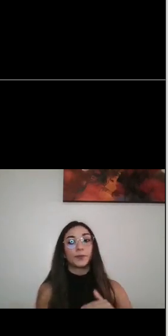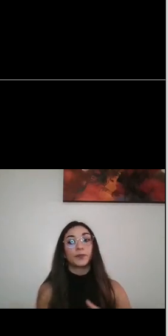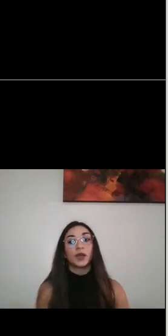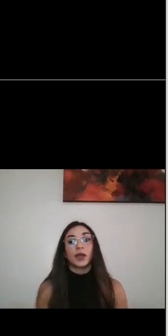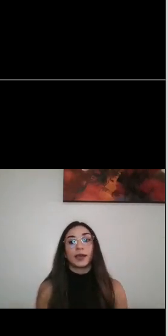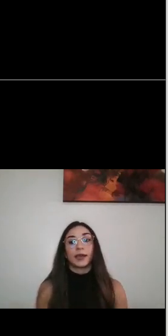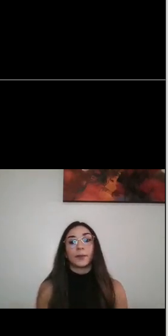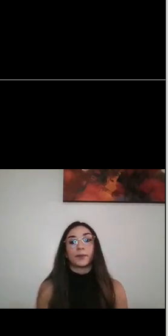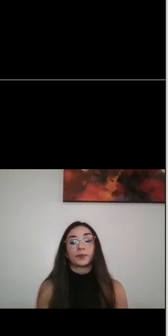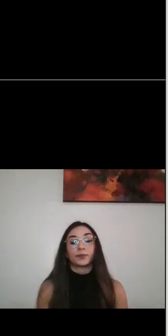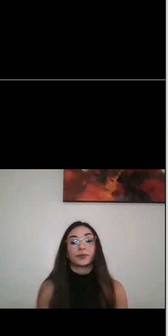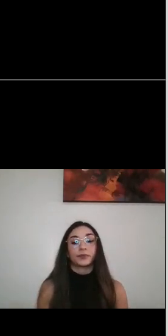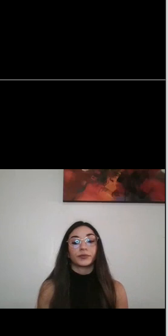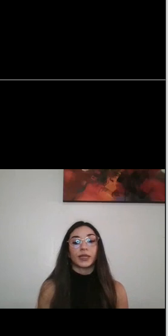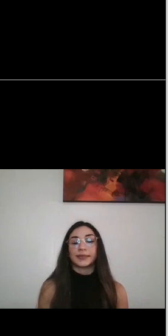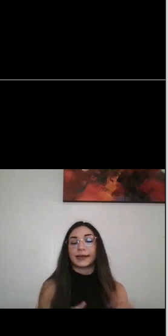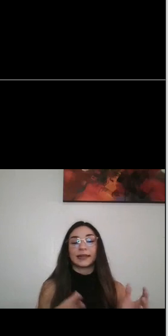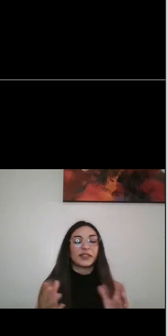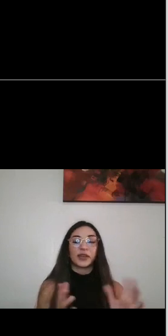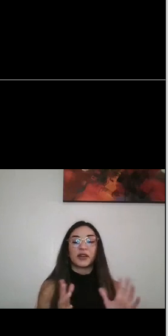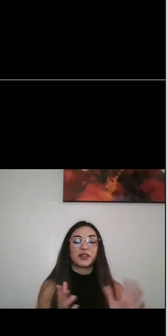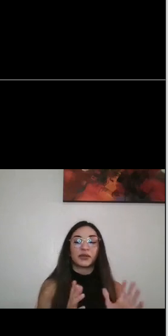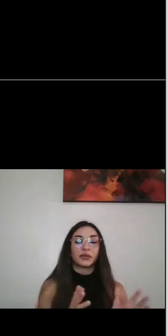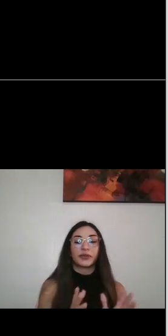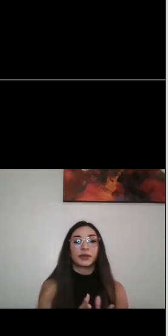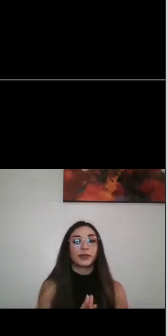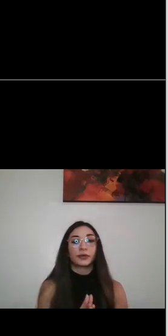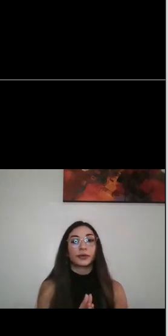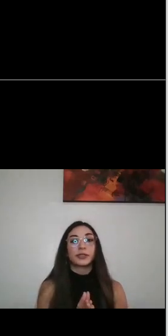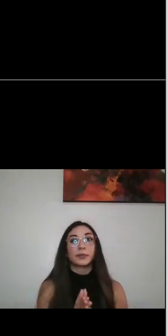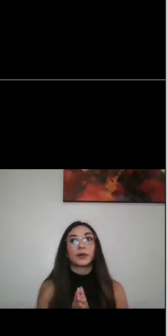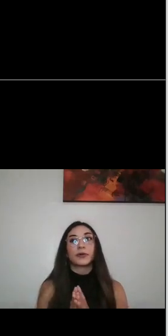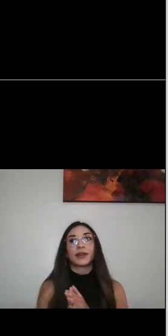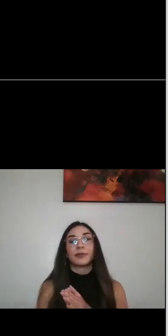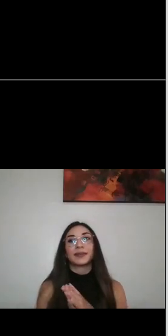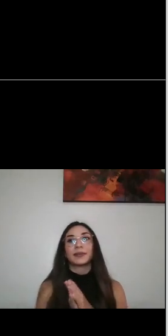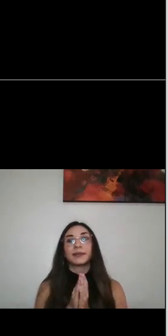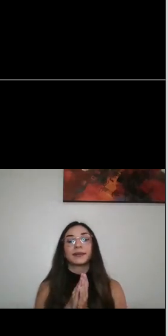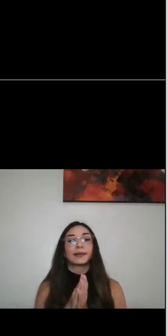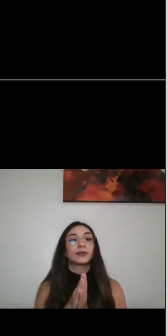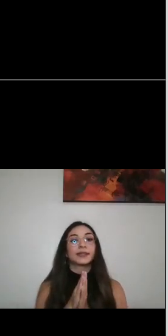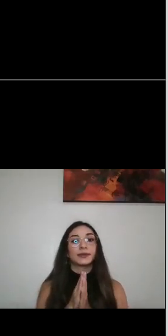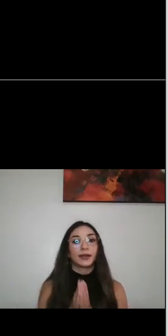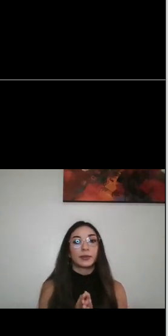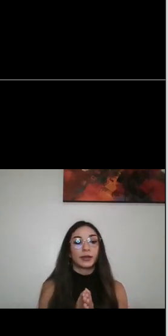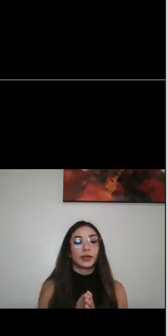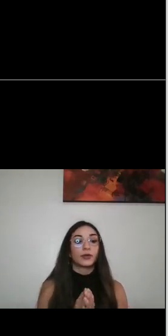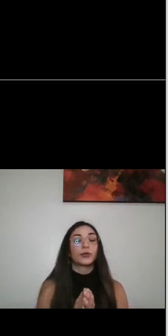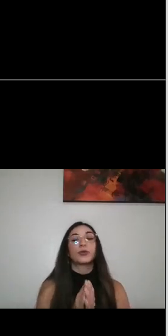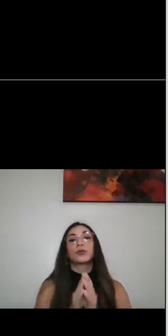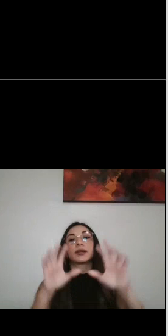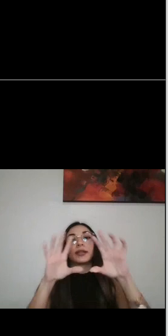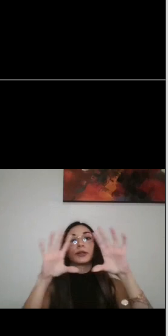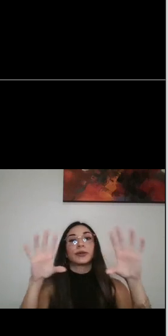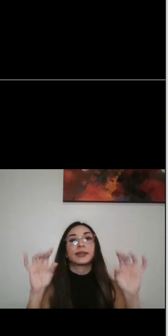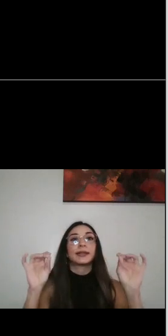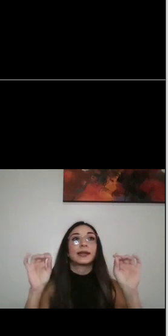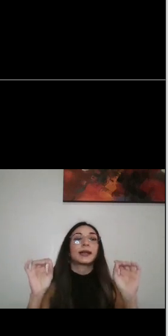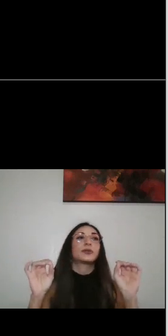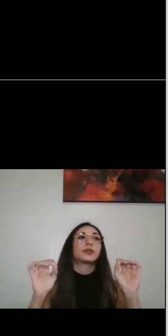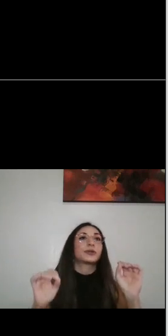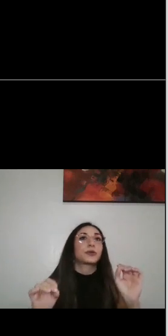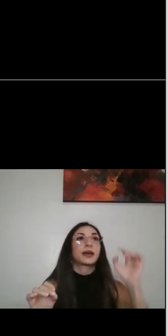disminución. Se han clasificado según diferentes autores, pero realmente mi interés no es sentarme aquí con un cuadrito de